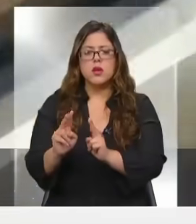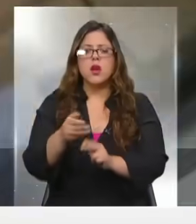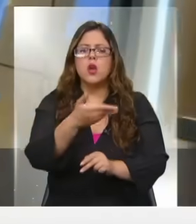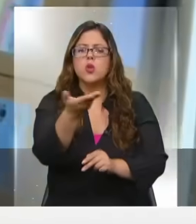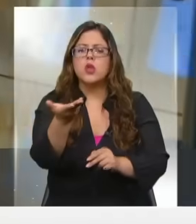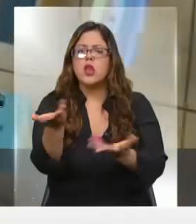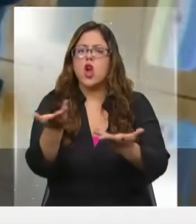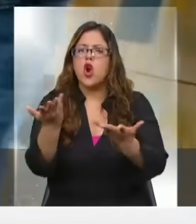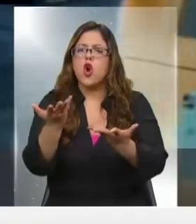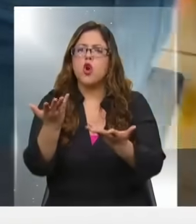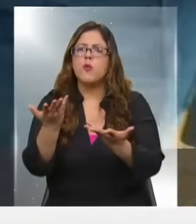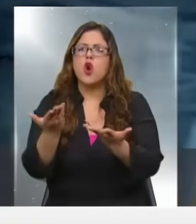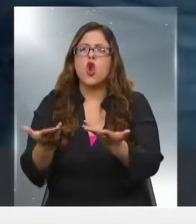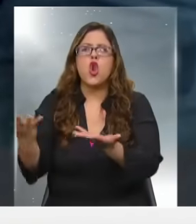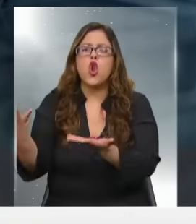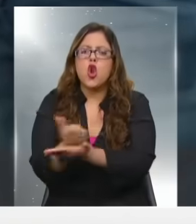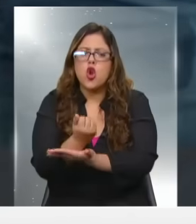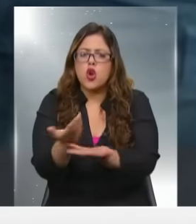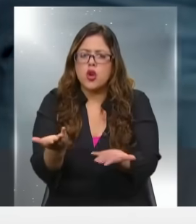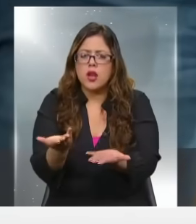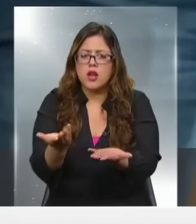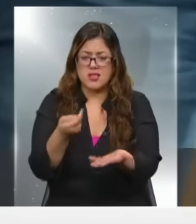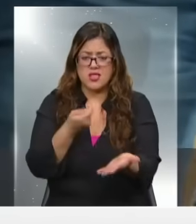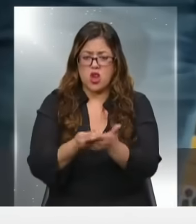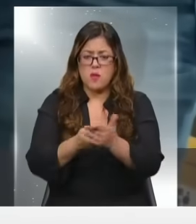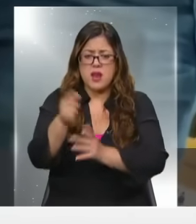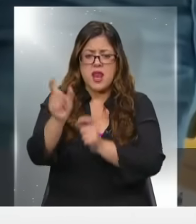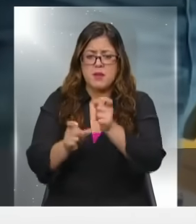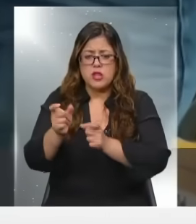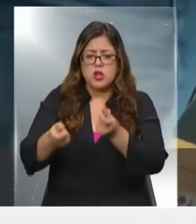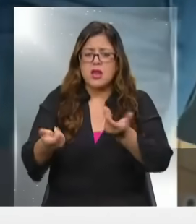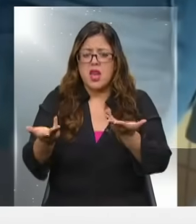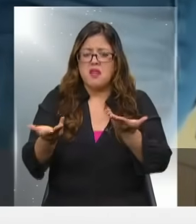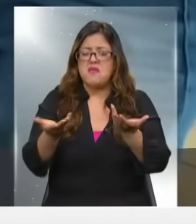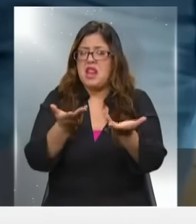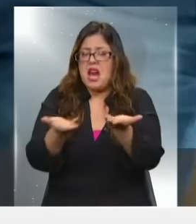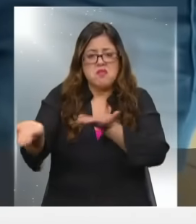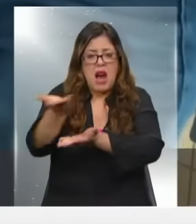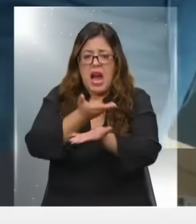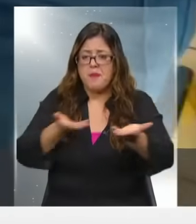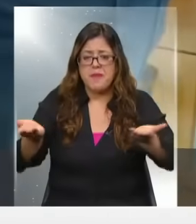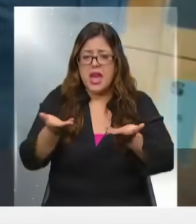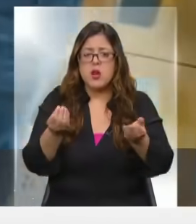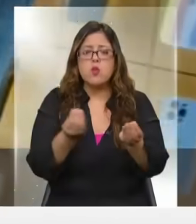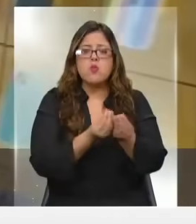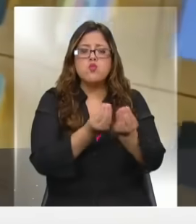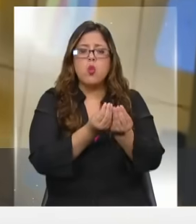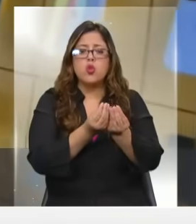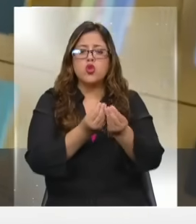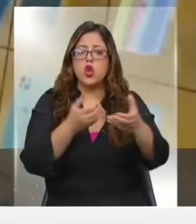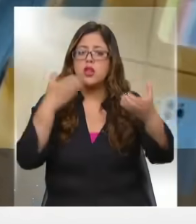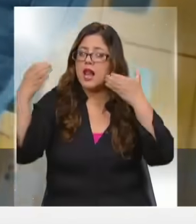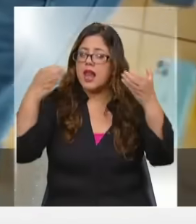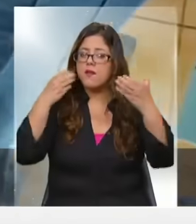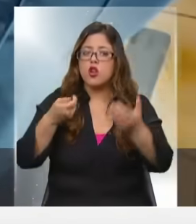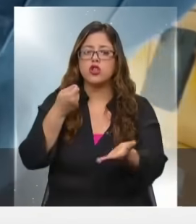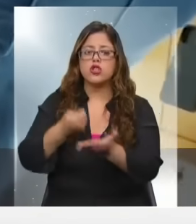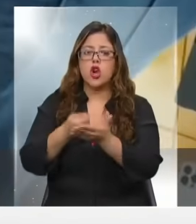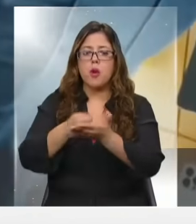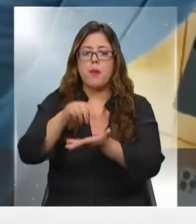cómo los consiguen? ¿Se lo compran como a gente que hace el cambio? Muchos teléfonos se compran en Estados